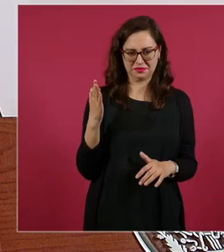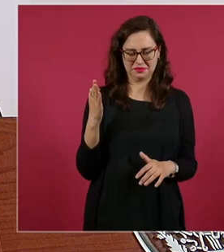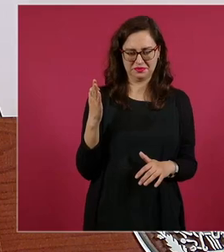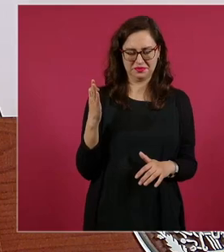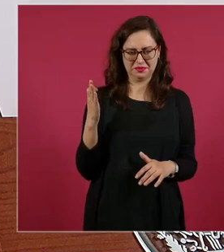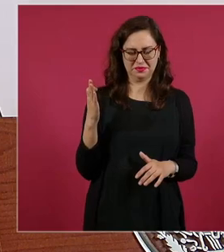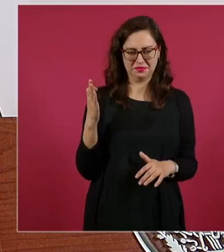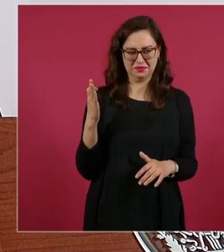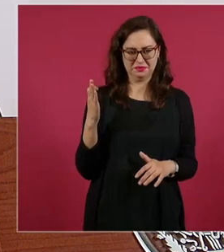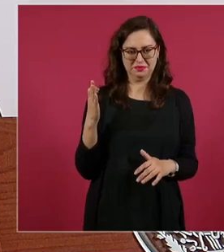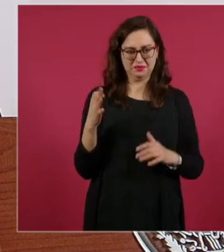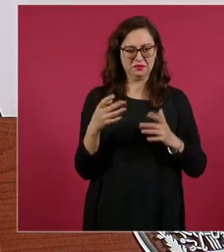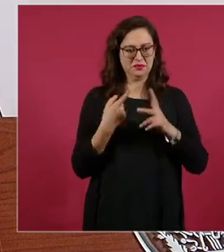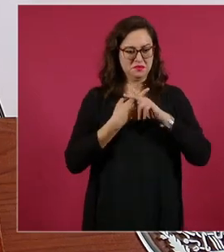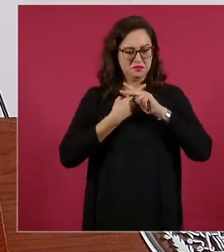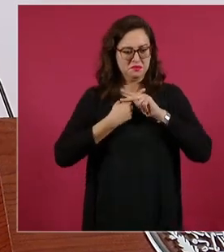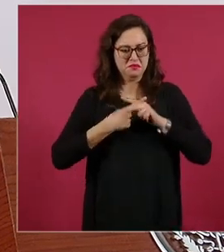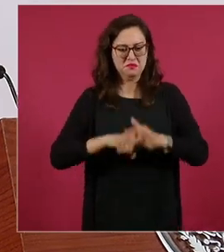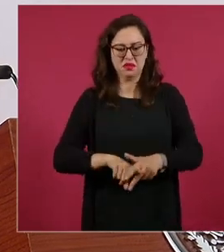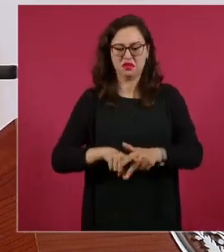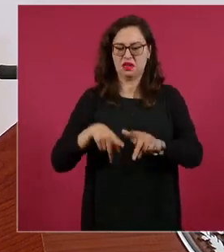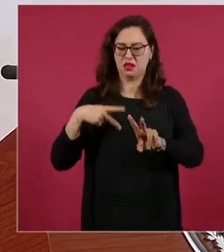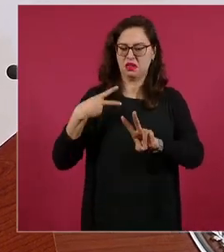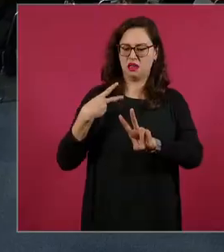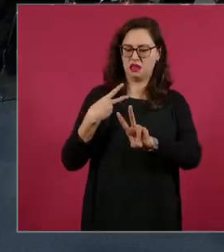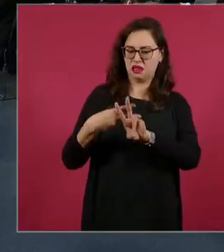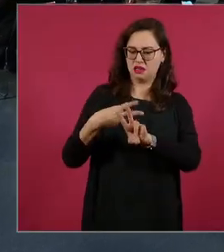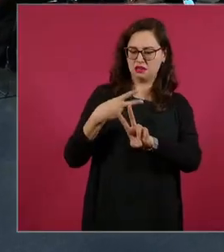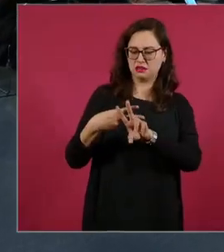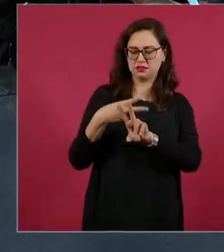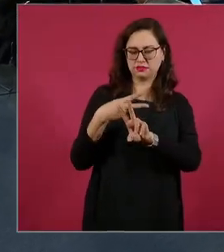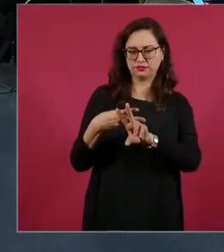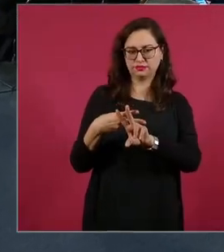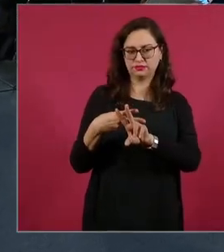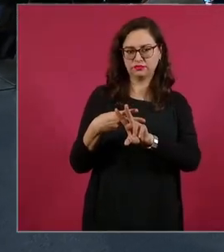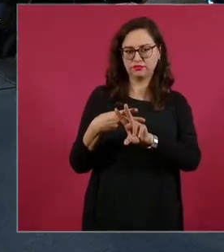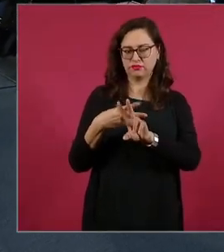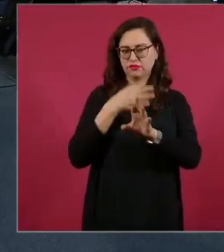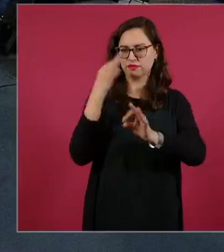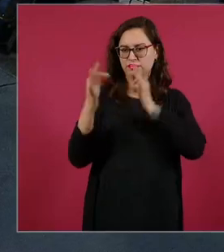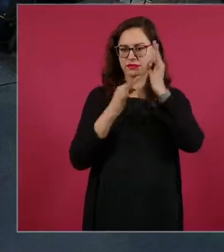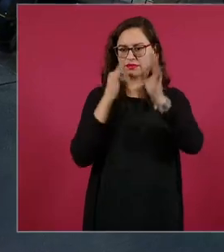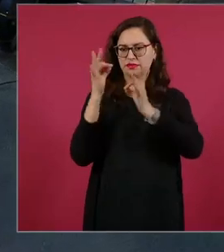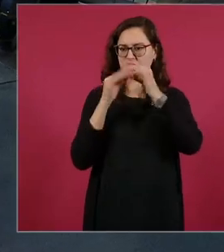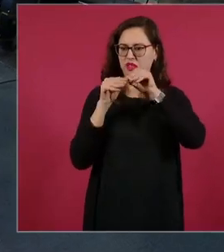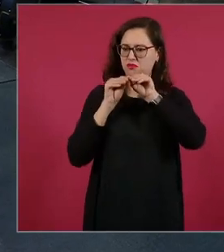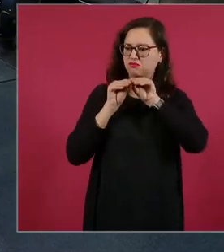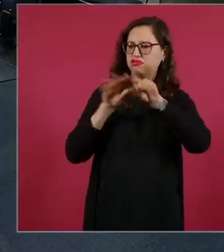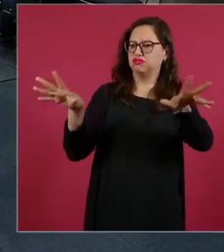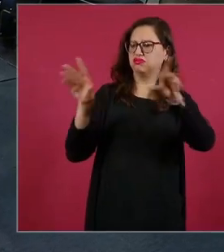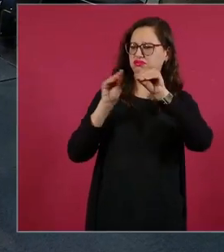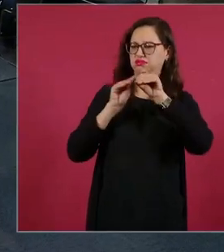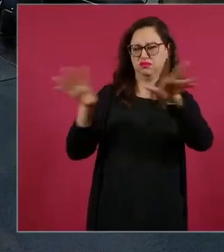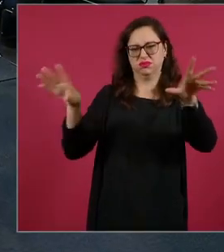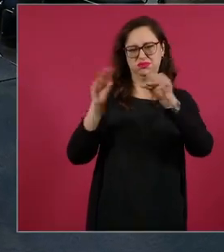La Campaña Esta De Los Sí De Los Mensajes